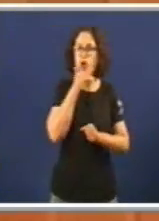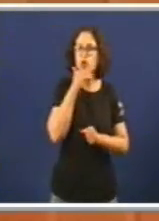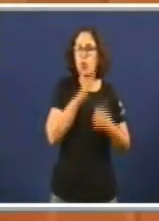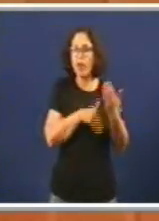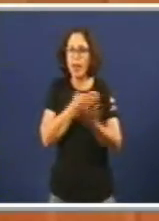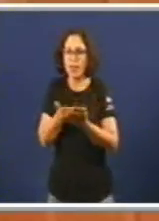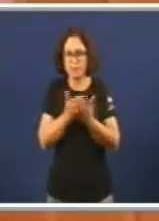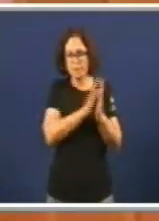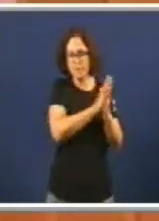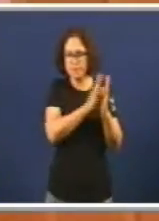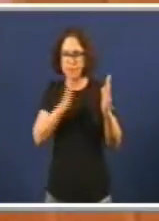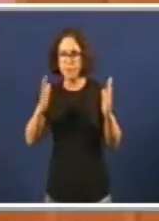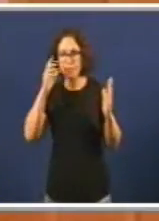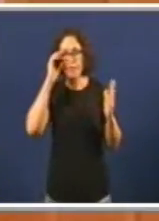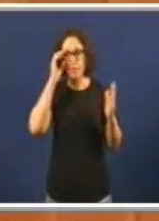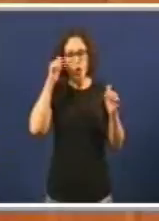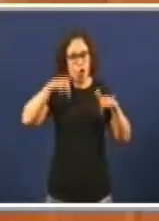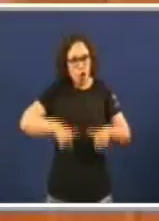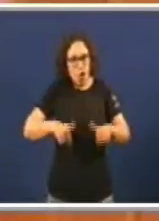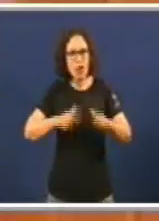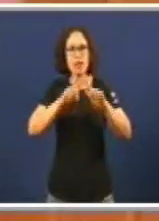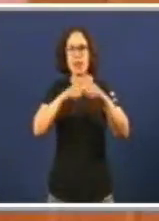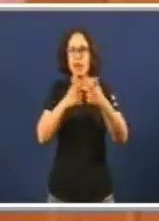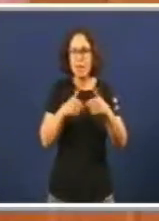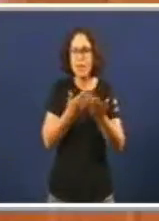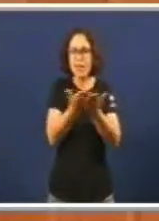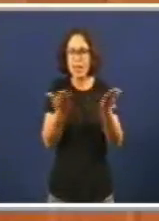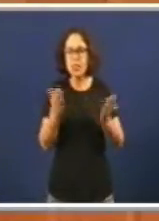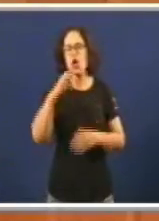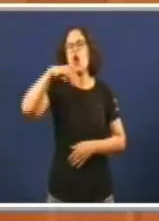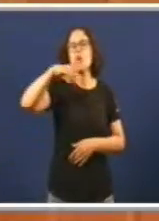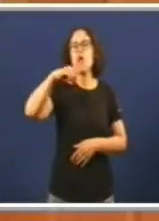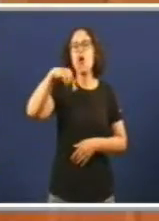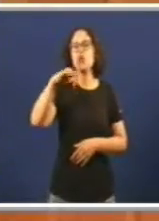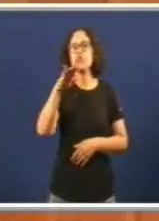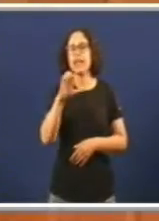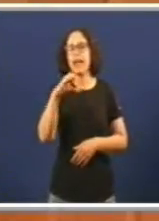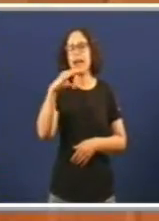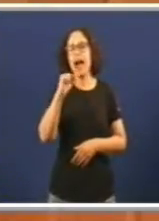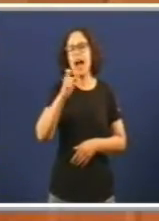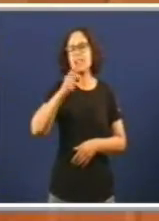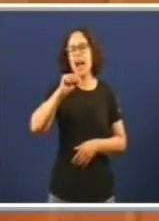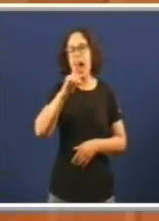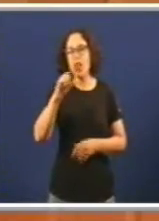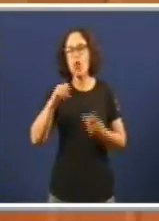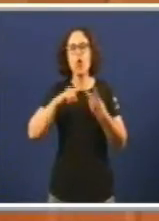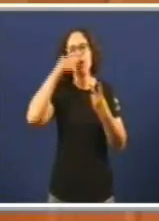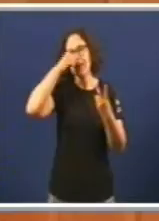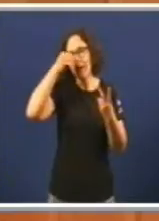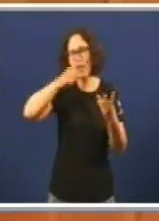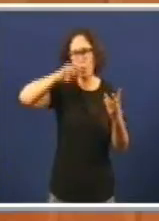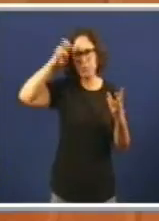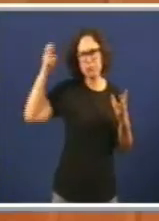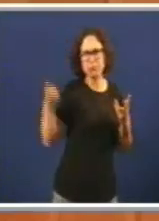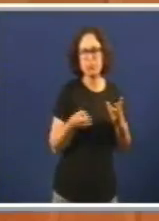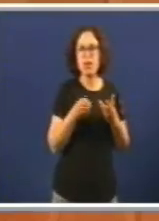hoxe vostede debería explicarlles ás familias do Emilio Navascués, do Monte Caxado, non sei se hai persoas tamén do Ribeiro e persoas tamén